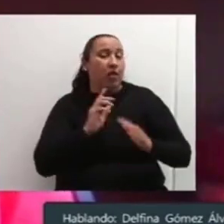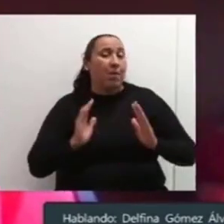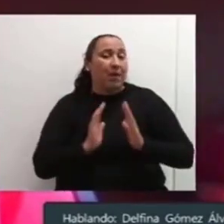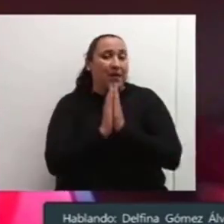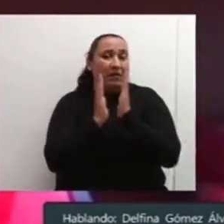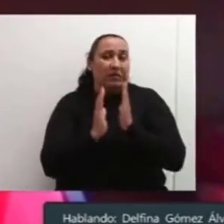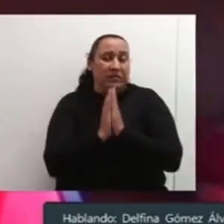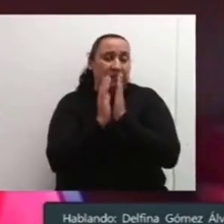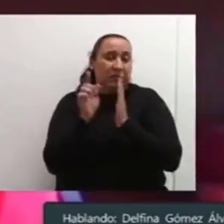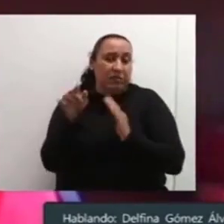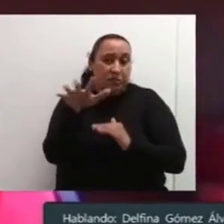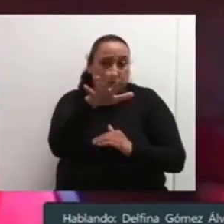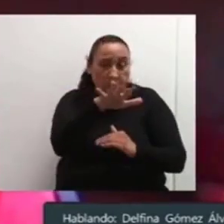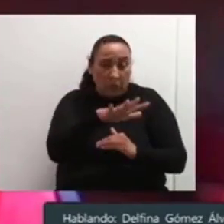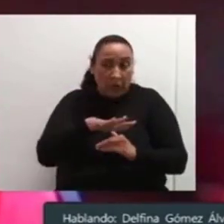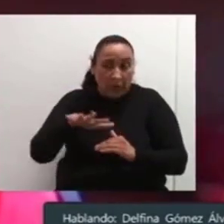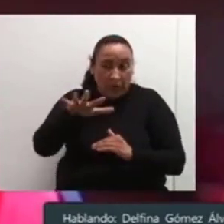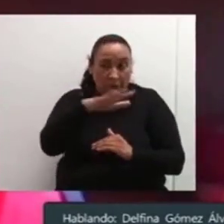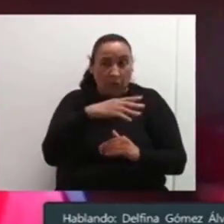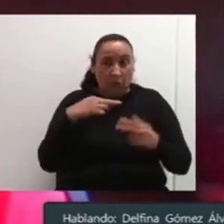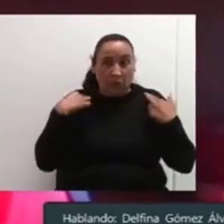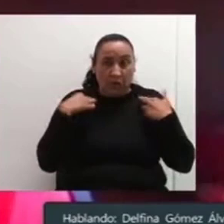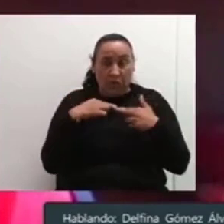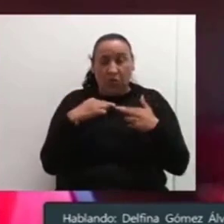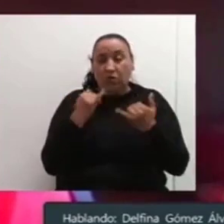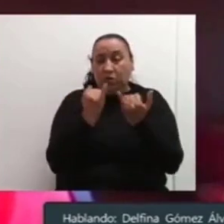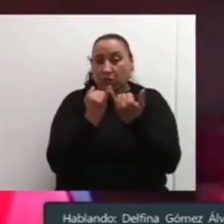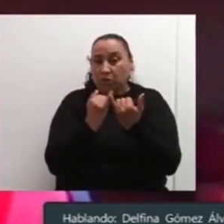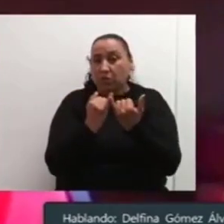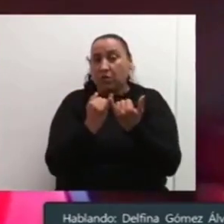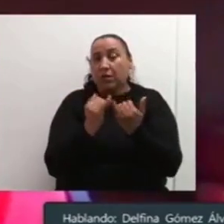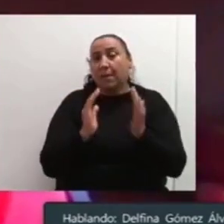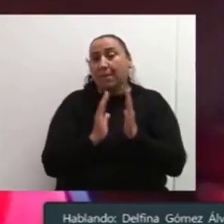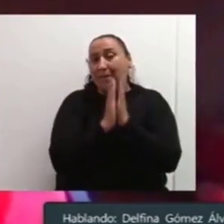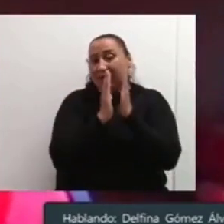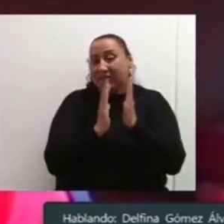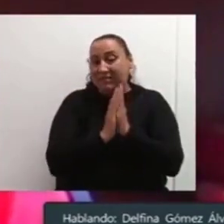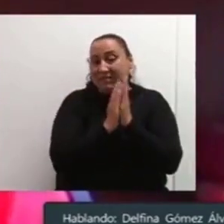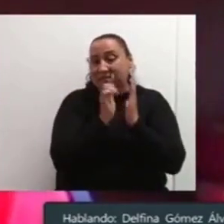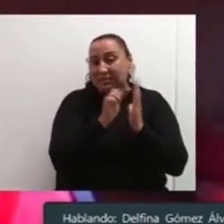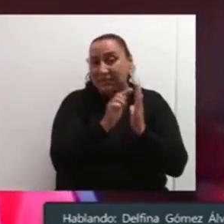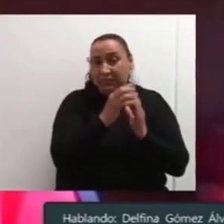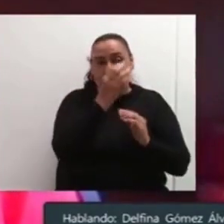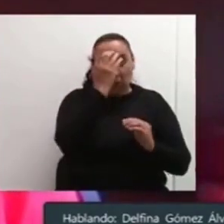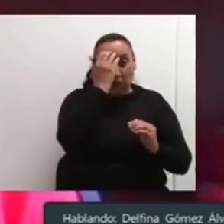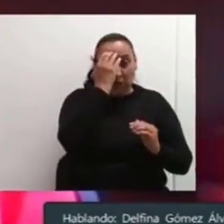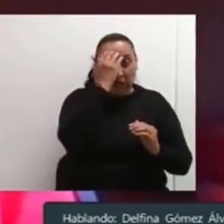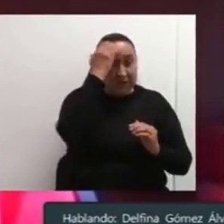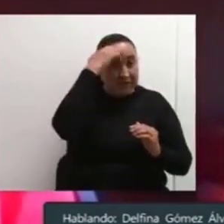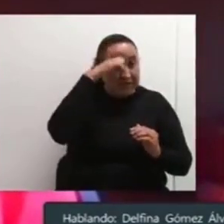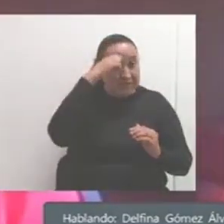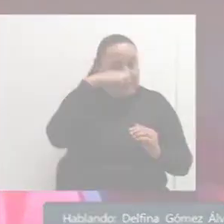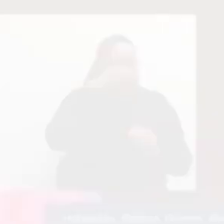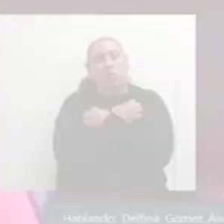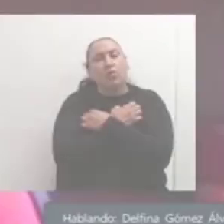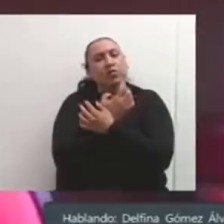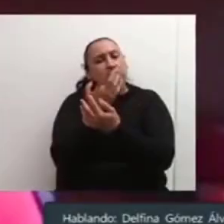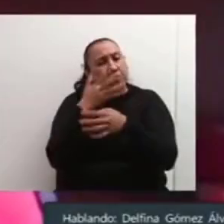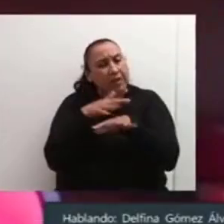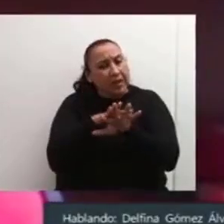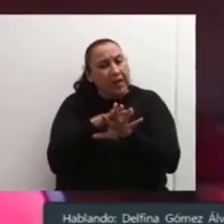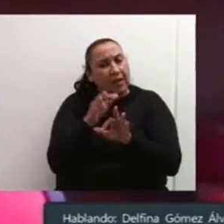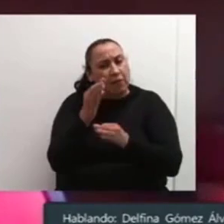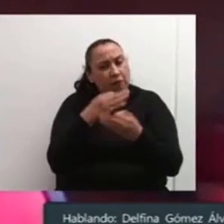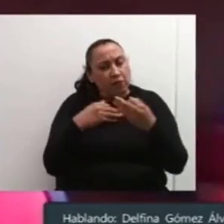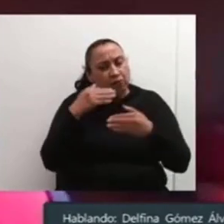ser de ustedes vienen otras acciones en donde están participando también gente que tiene ese conocimiento de esa experiencia teórica que